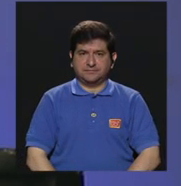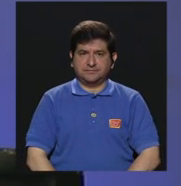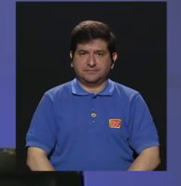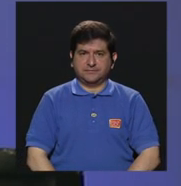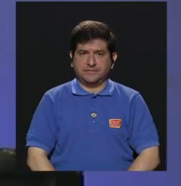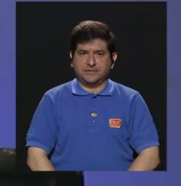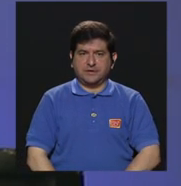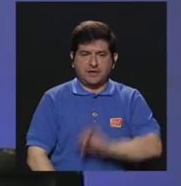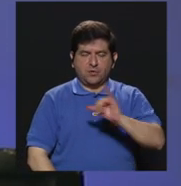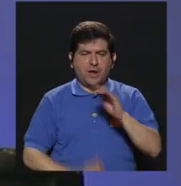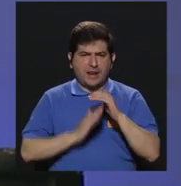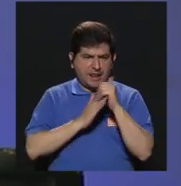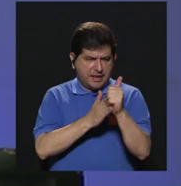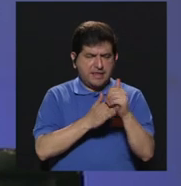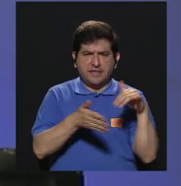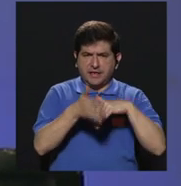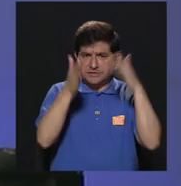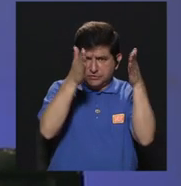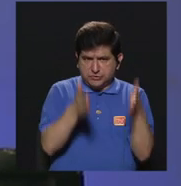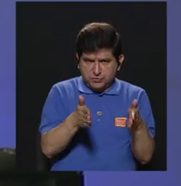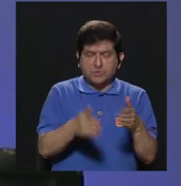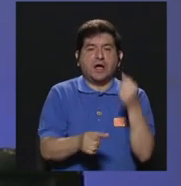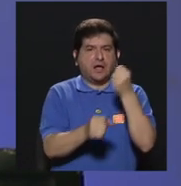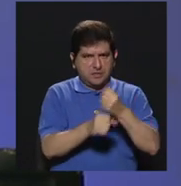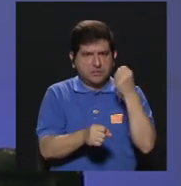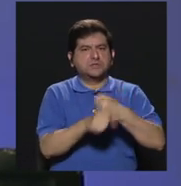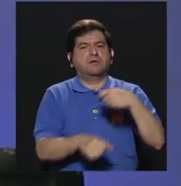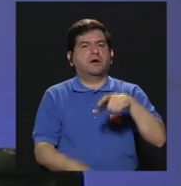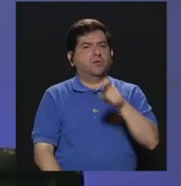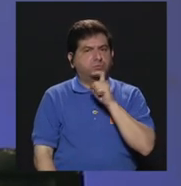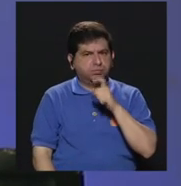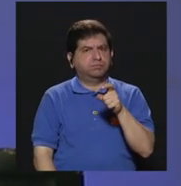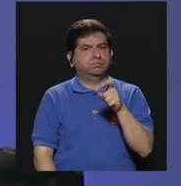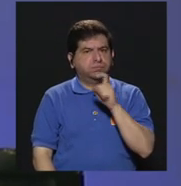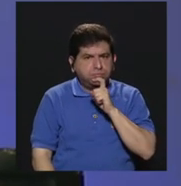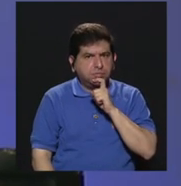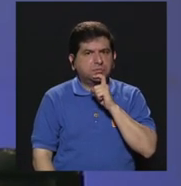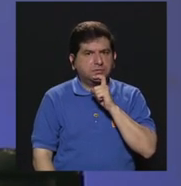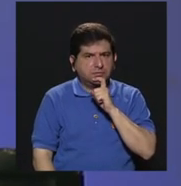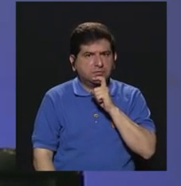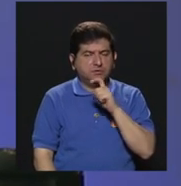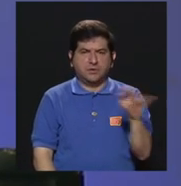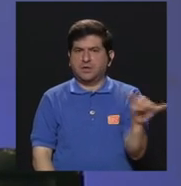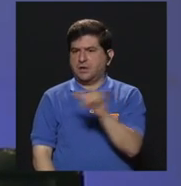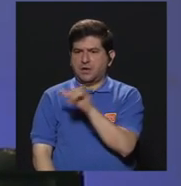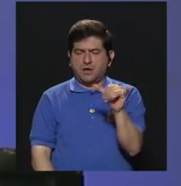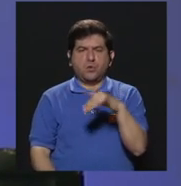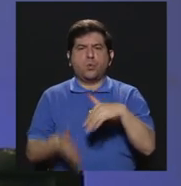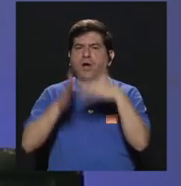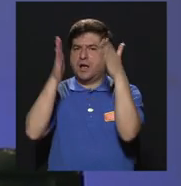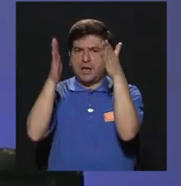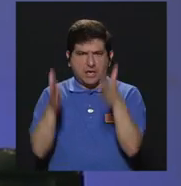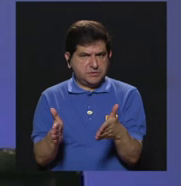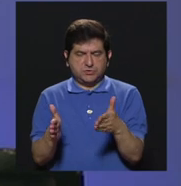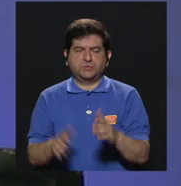tanto dirigentes estudiantiles, tarea también difícil, como